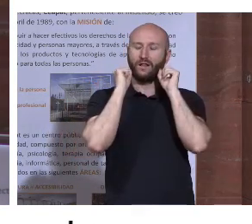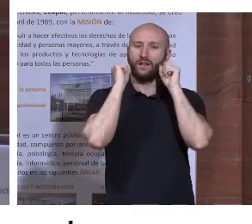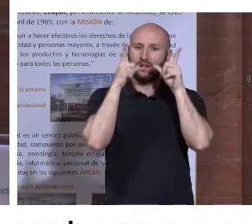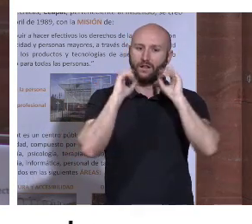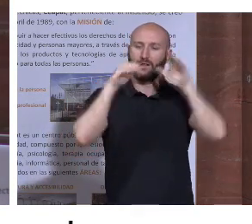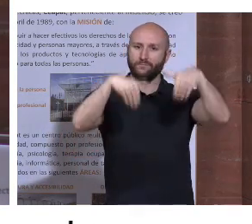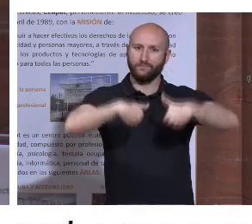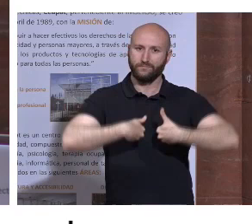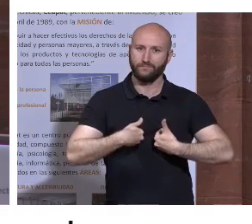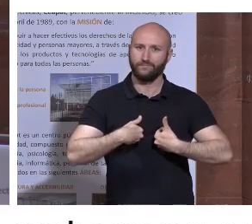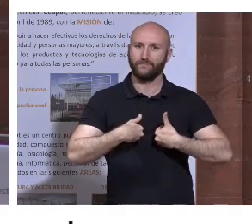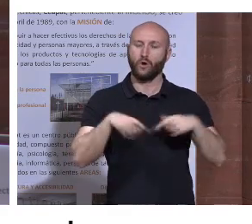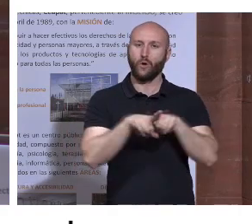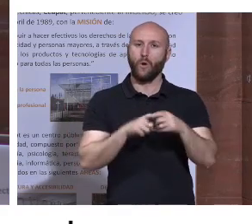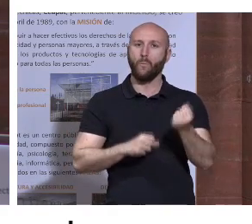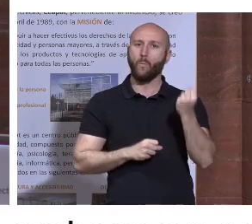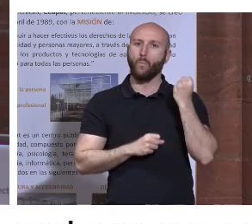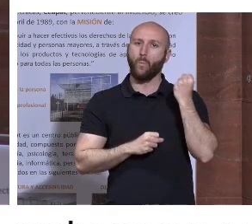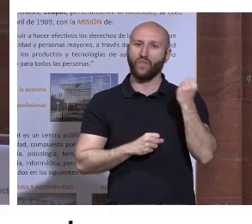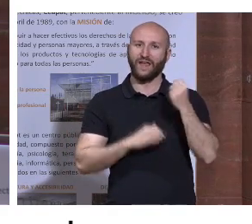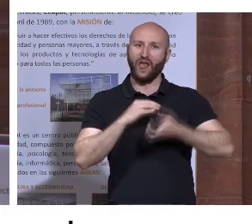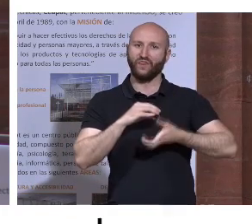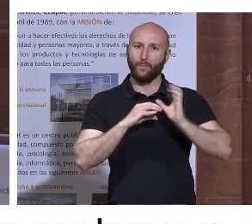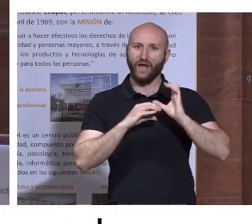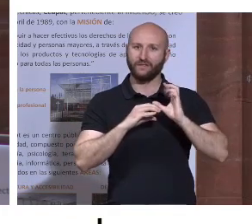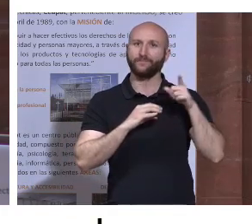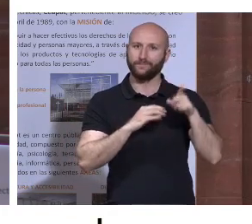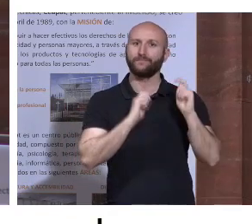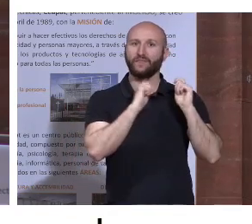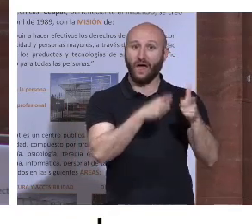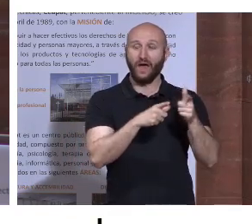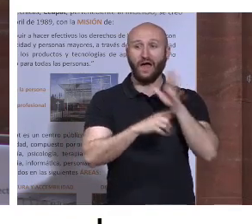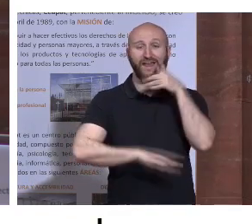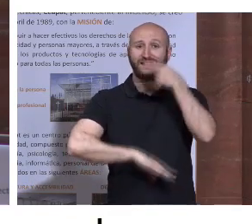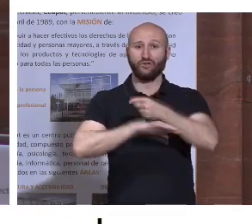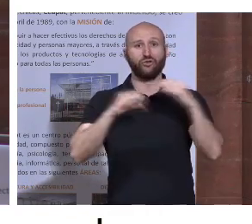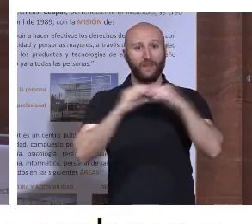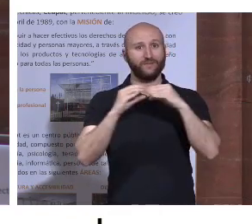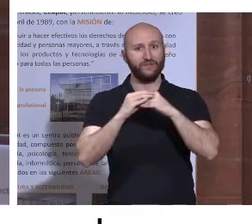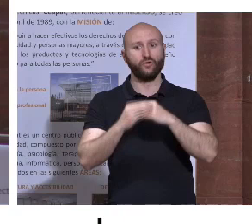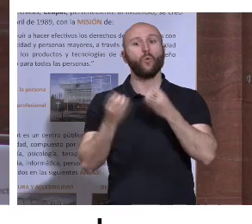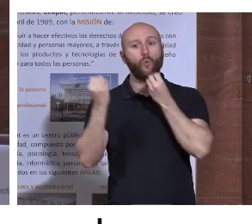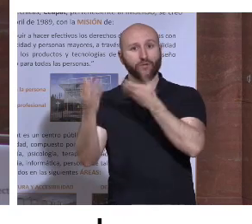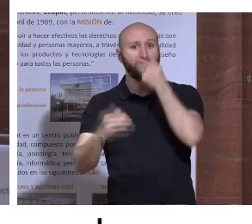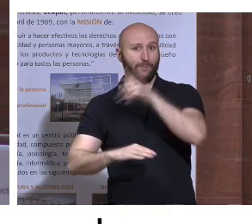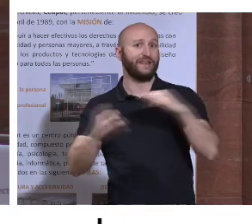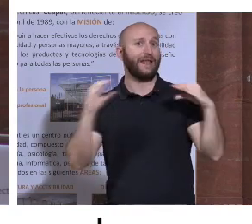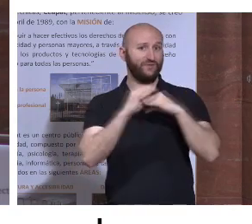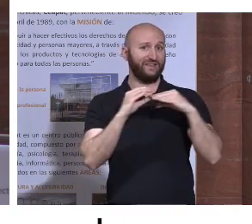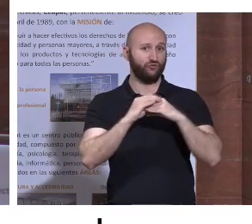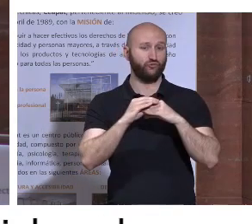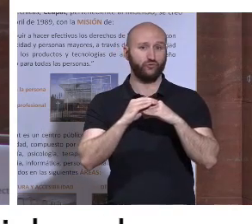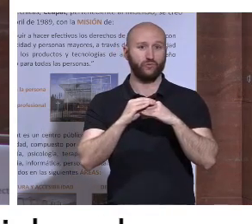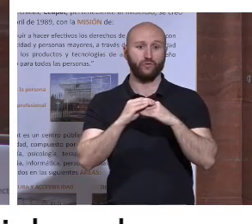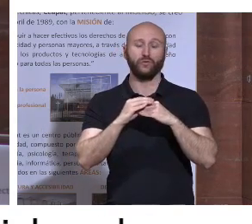a reempoderar al CEAPAT. Yo, se ha ido el director del Inserso, lo digo también del Inserso.